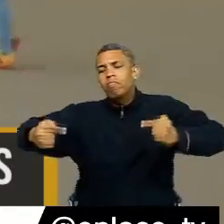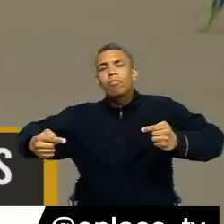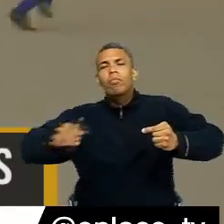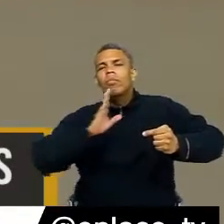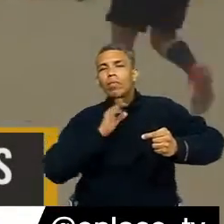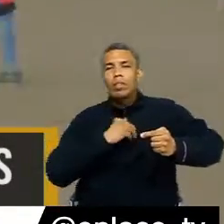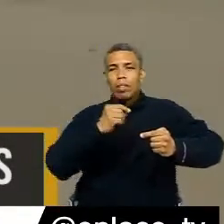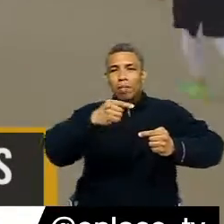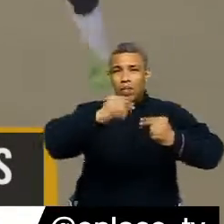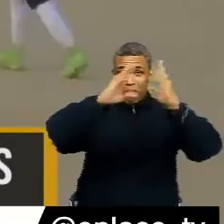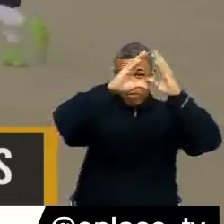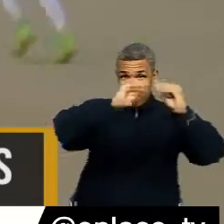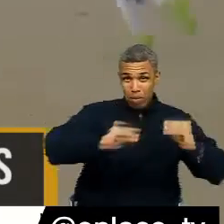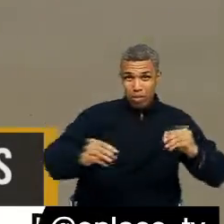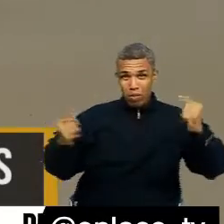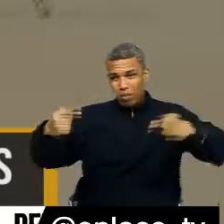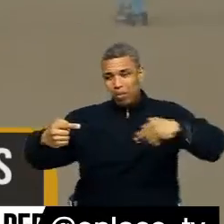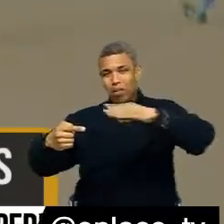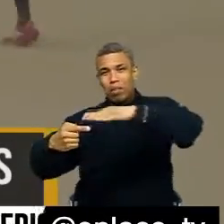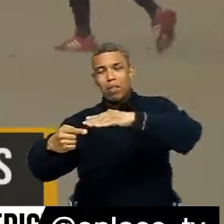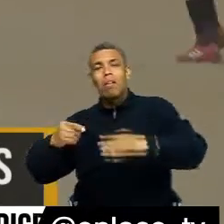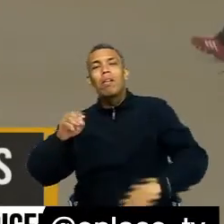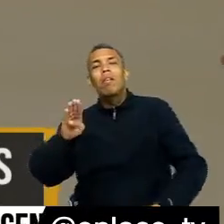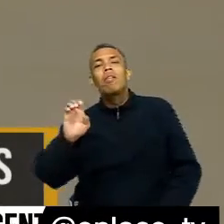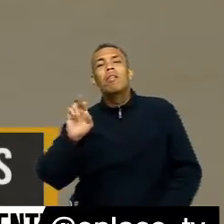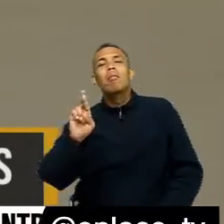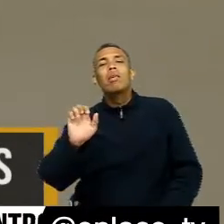y Barranqueños Club.